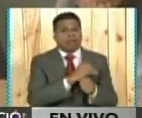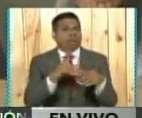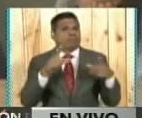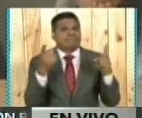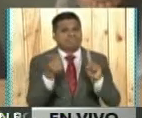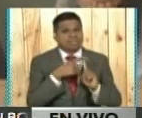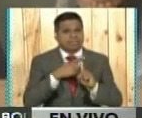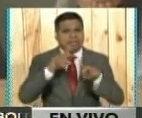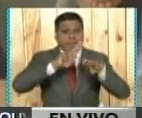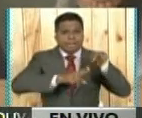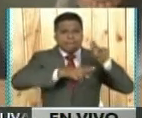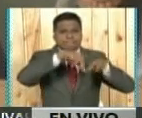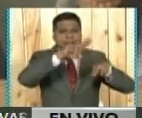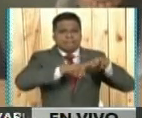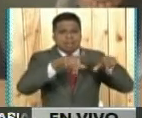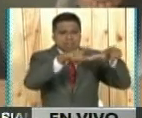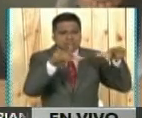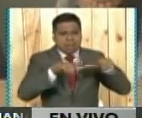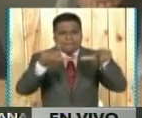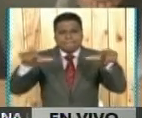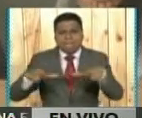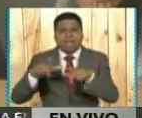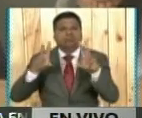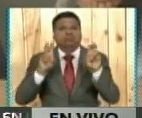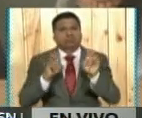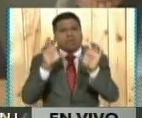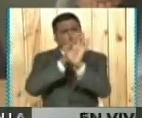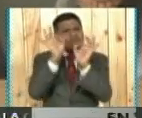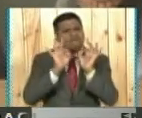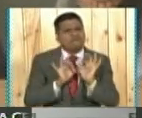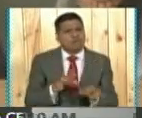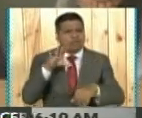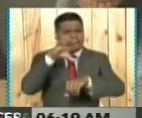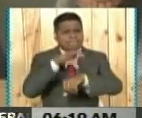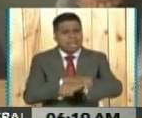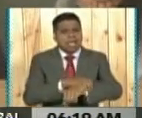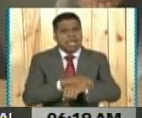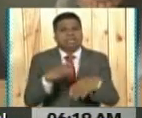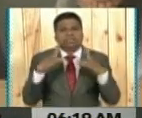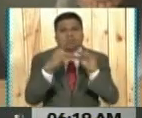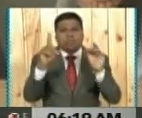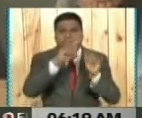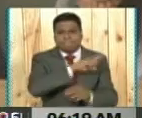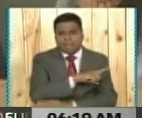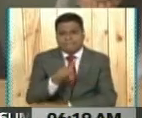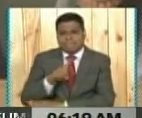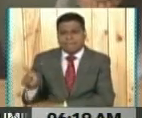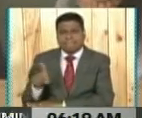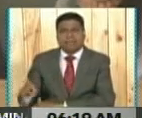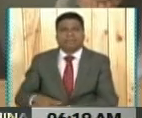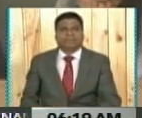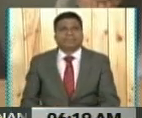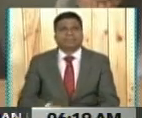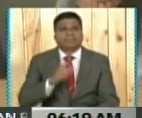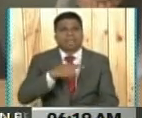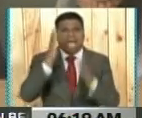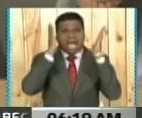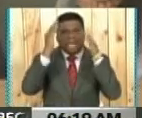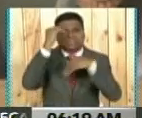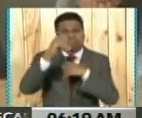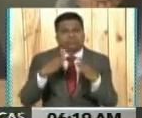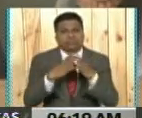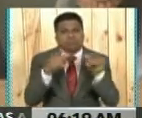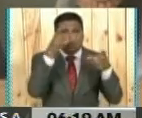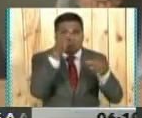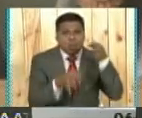infraestructura, implementación de un nuevo régimen penitenciario y disciplinario, atención jurídica,